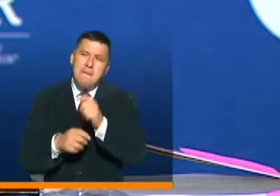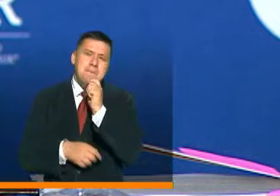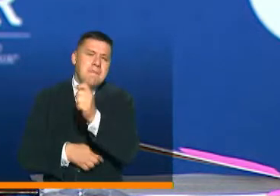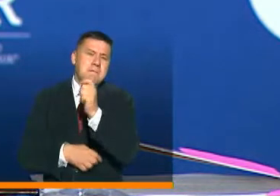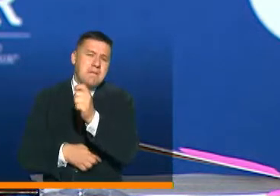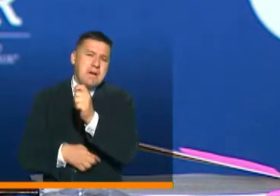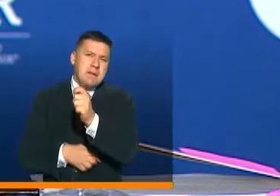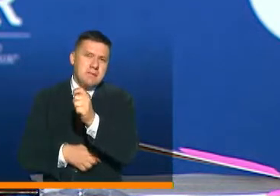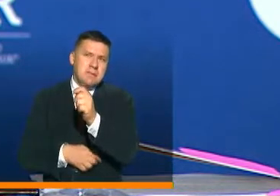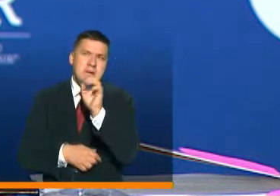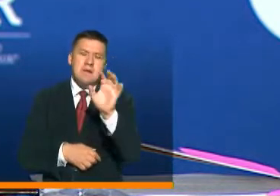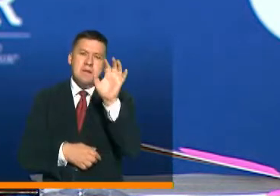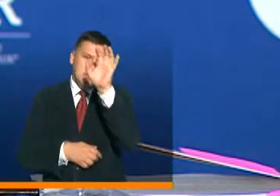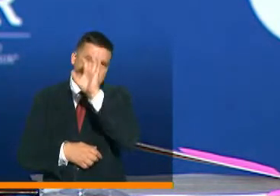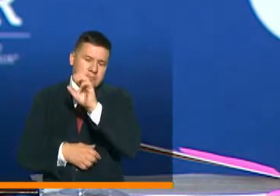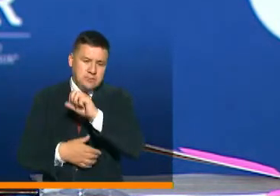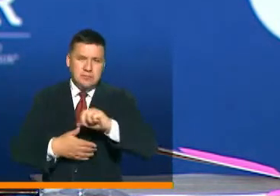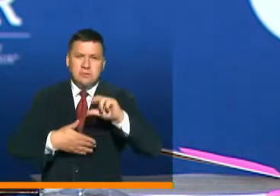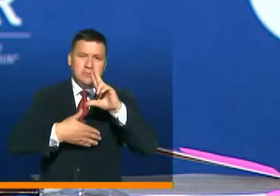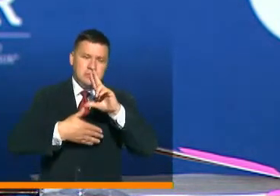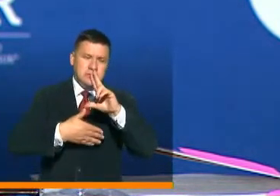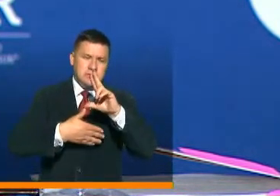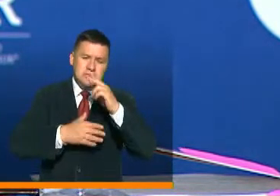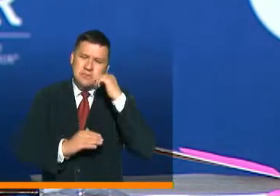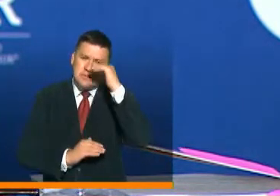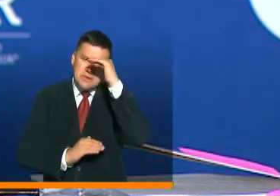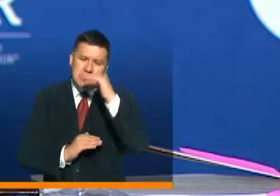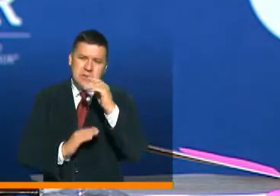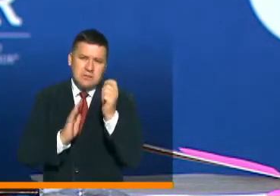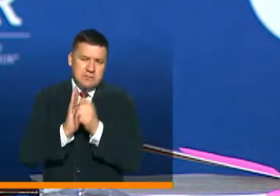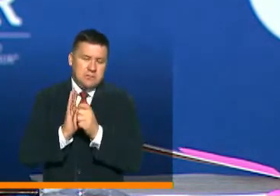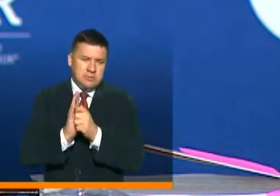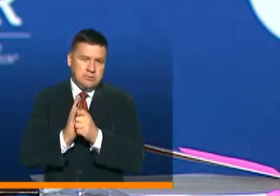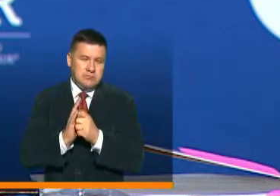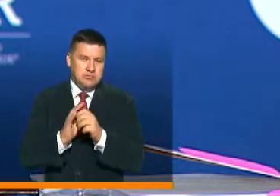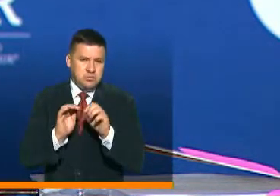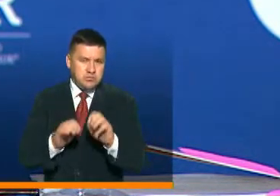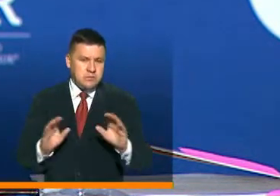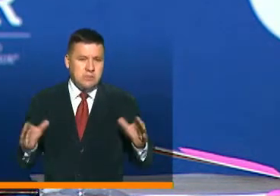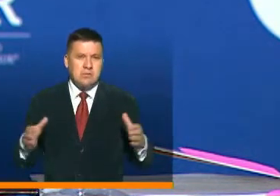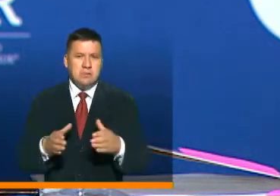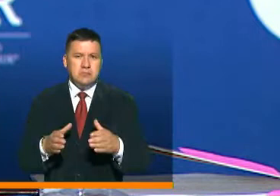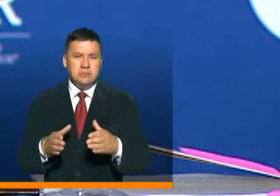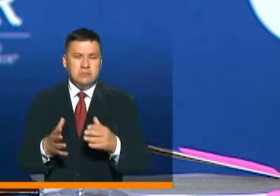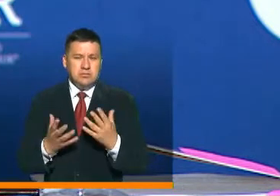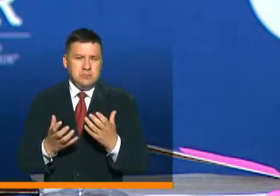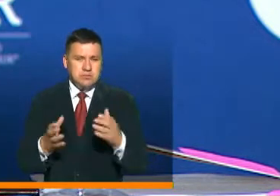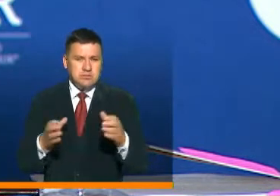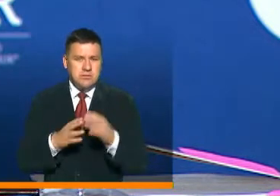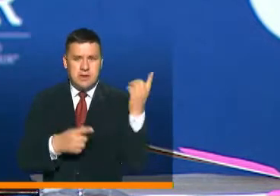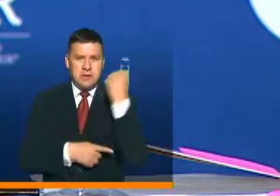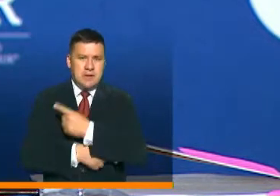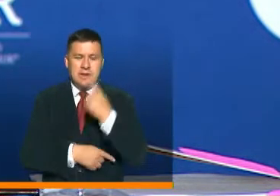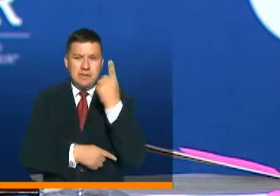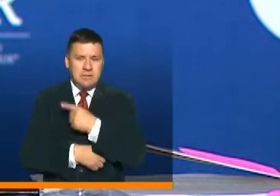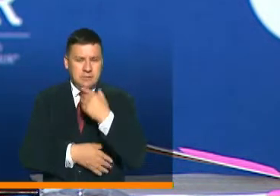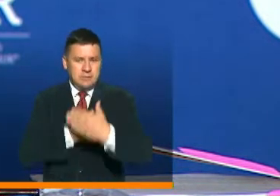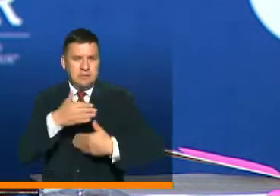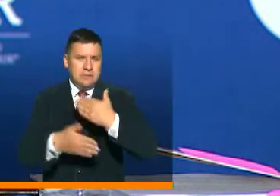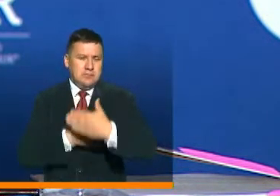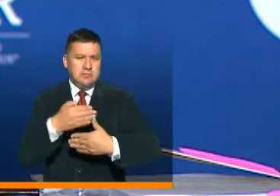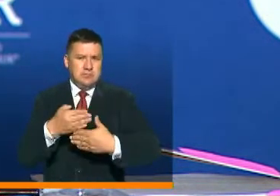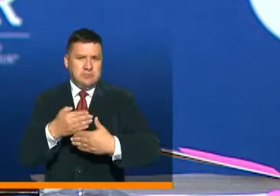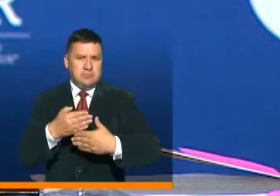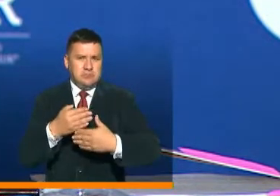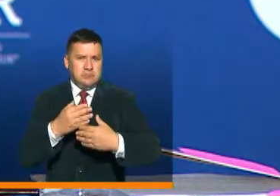tasas para los países de la región de menor tamaño y que además quieren día a día avanzar